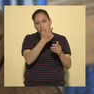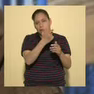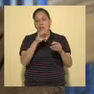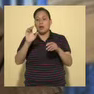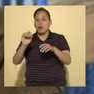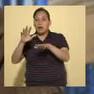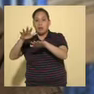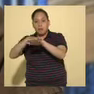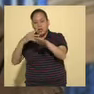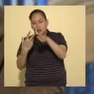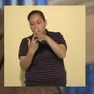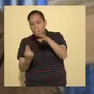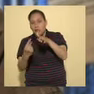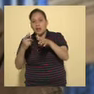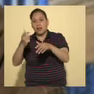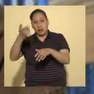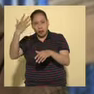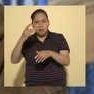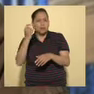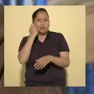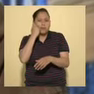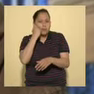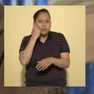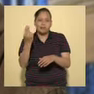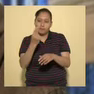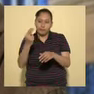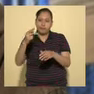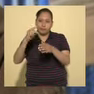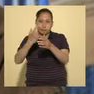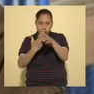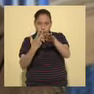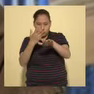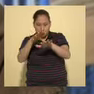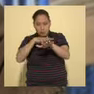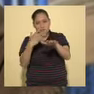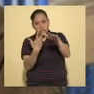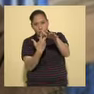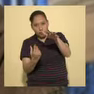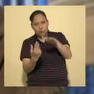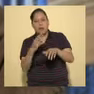ampliado, será mucho mejor, primero. Ajá. Segundo, el resultado